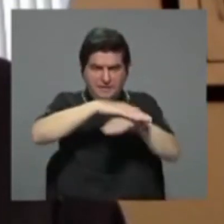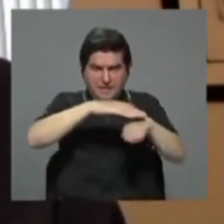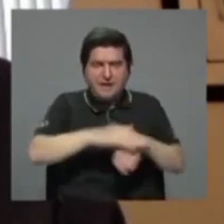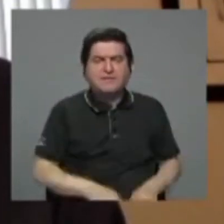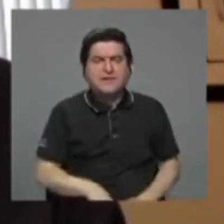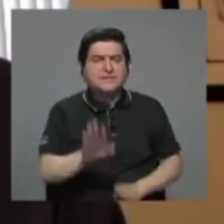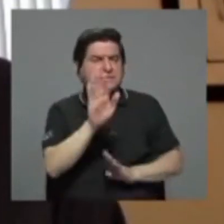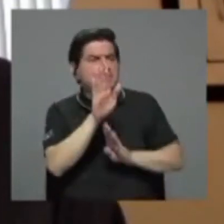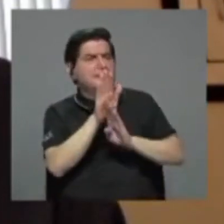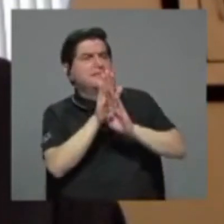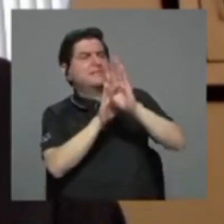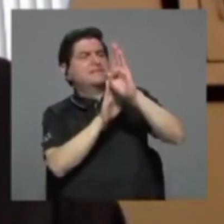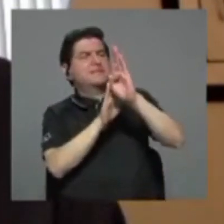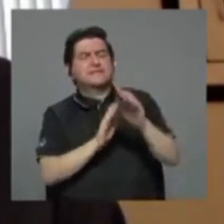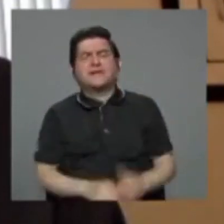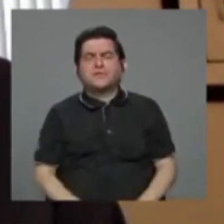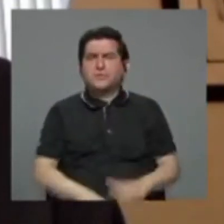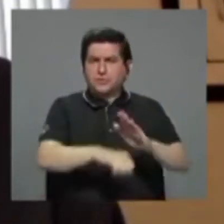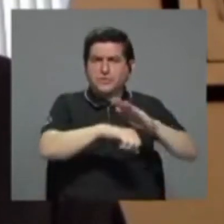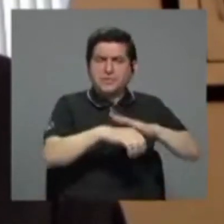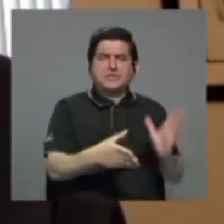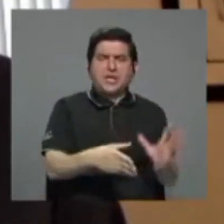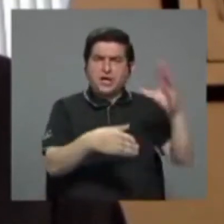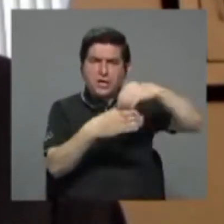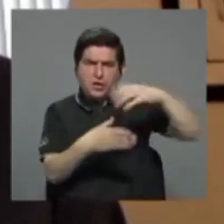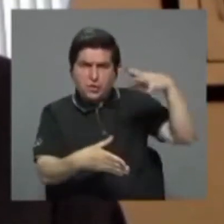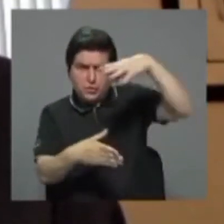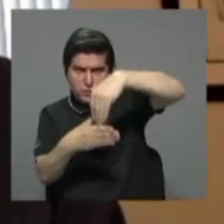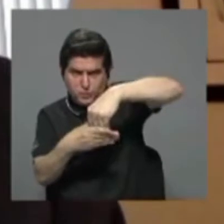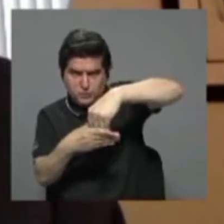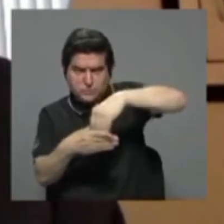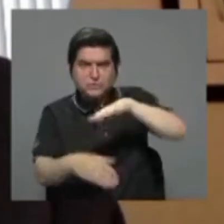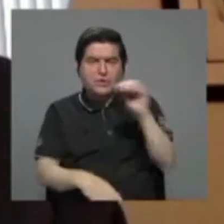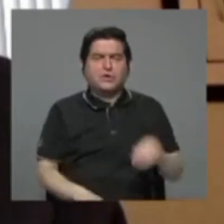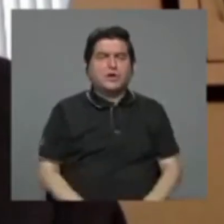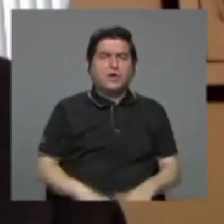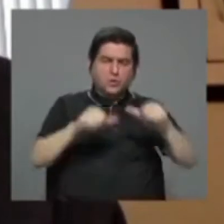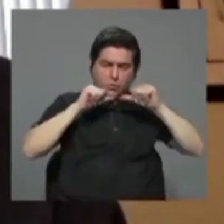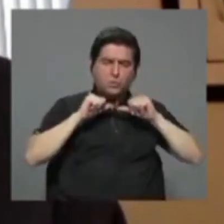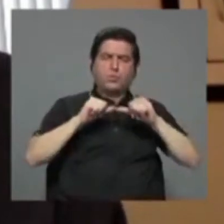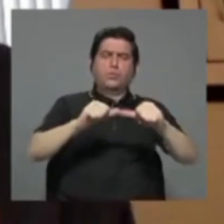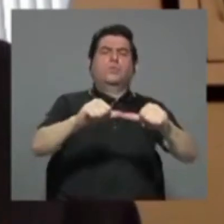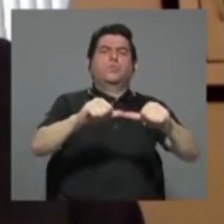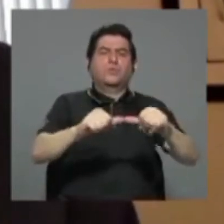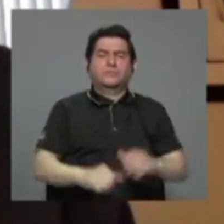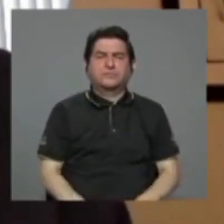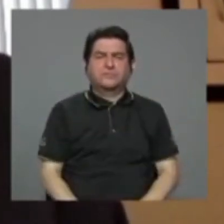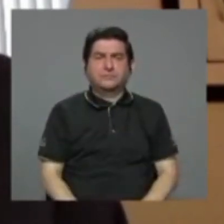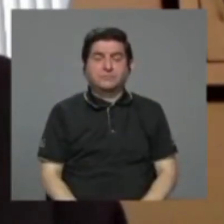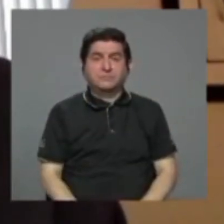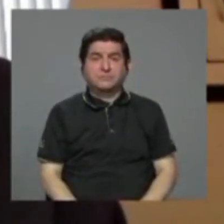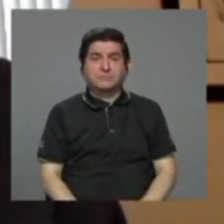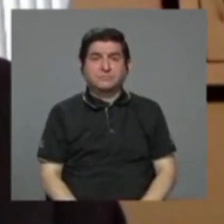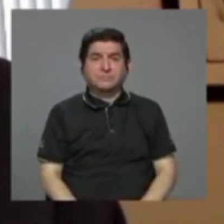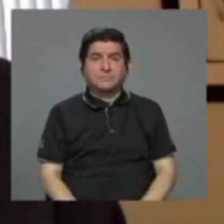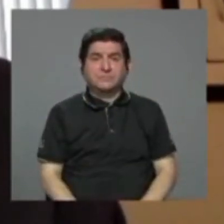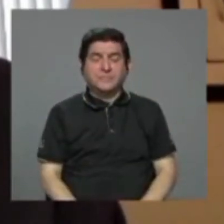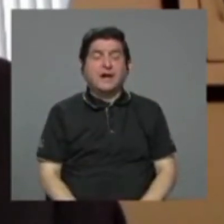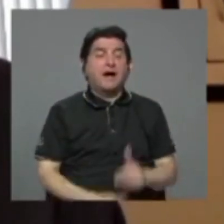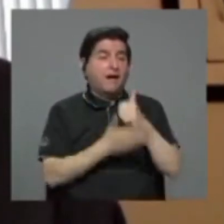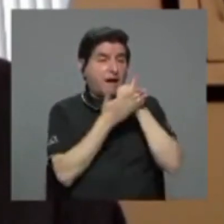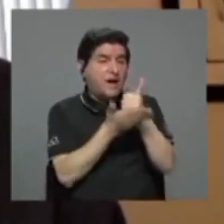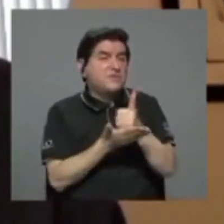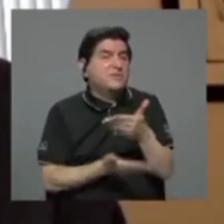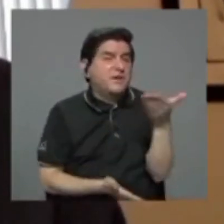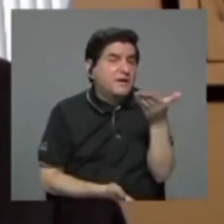un desarrollo más inclusivo y más sostenible, y que de este modo pues contribuyan a